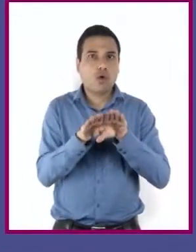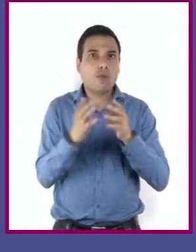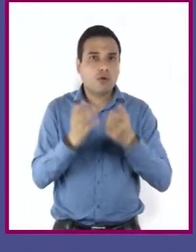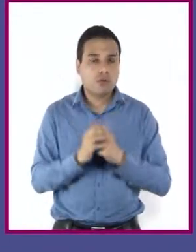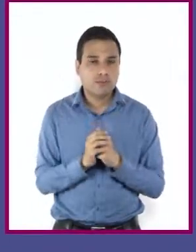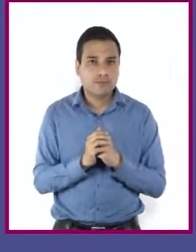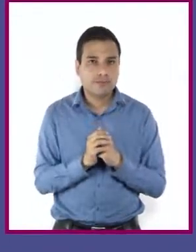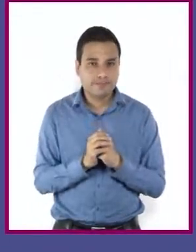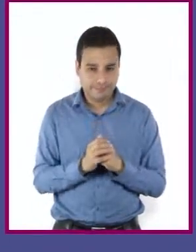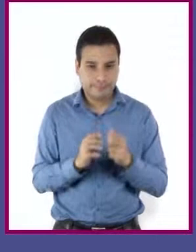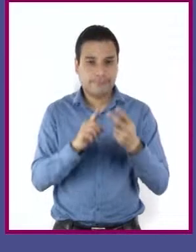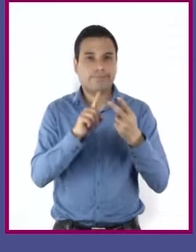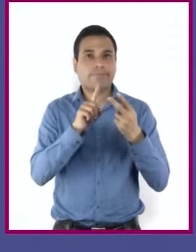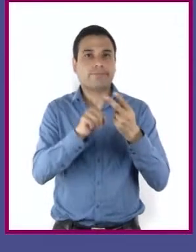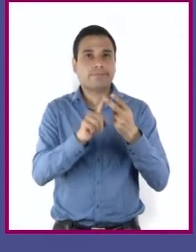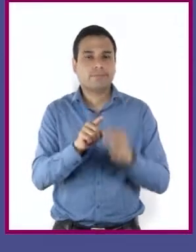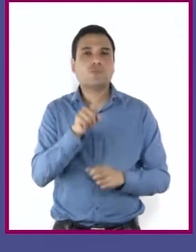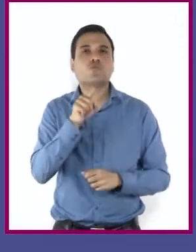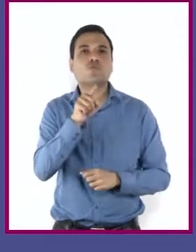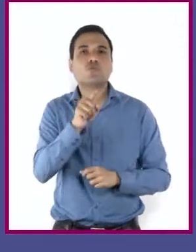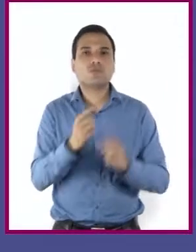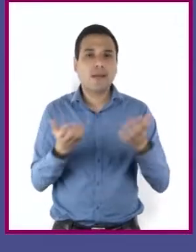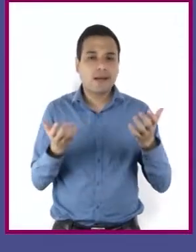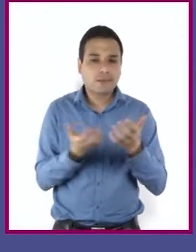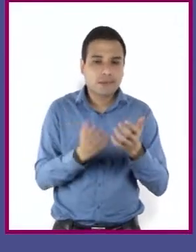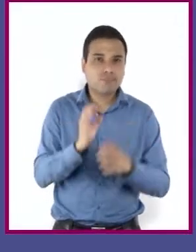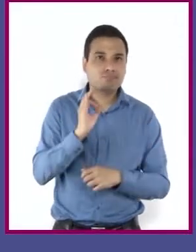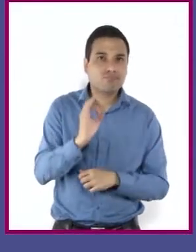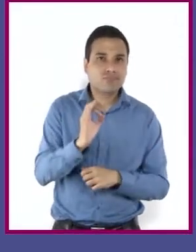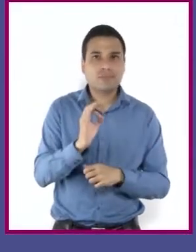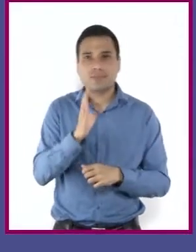resultados individuales, reunir evidencias